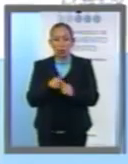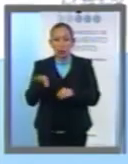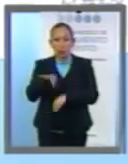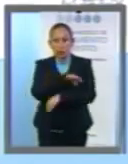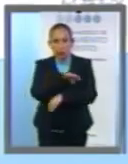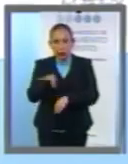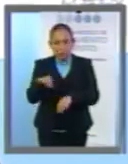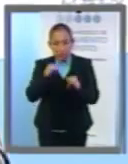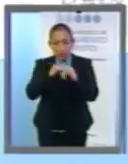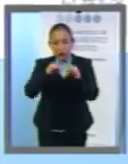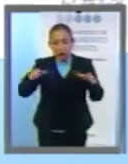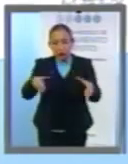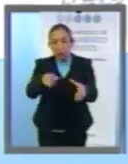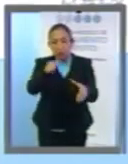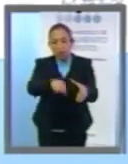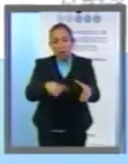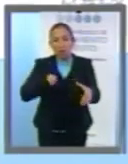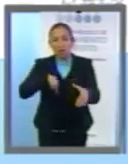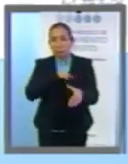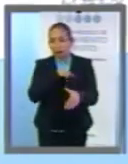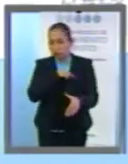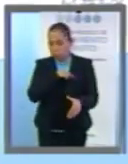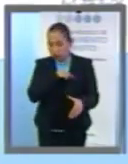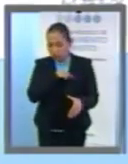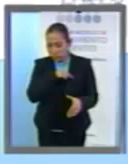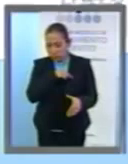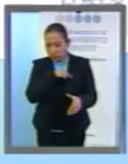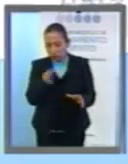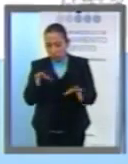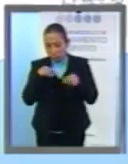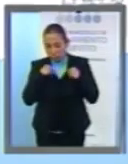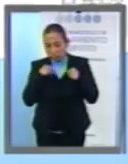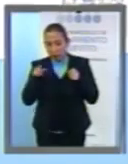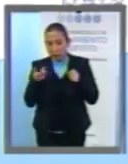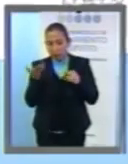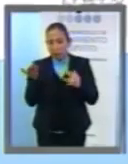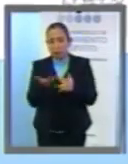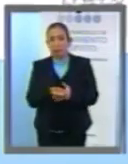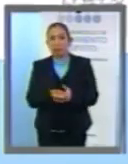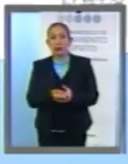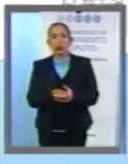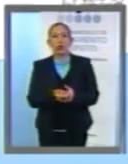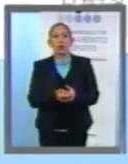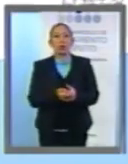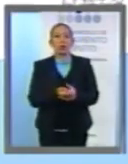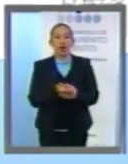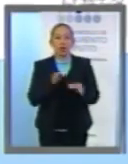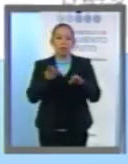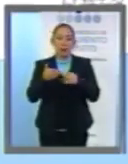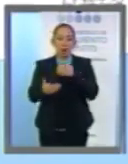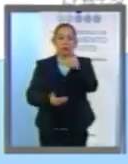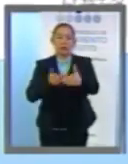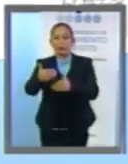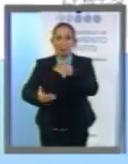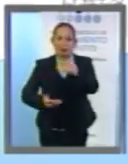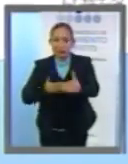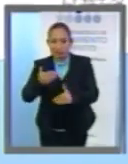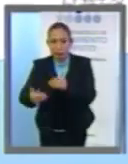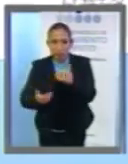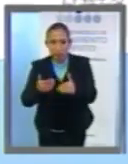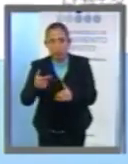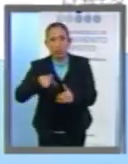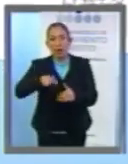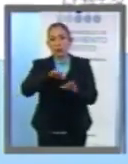diseño institucional que nos toca en puerta asumir, que es la parte operativa desde el punto de vista normativo de